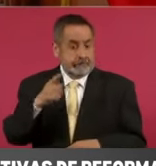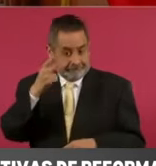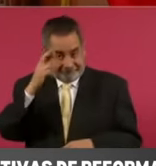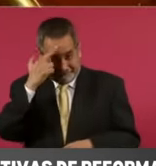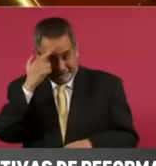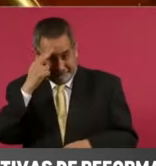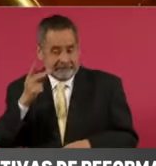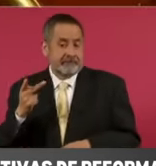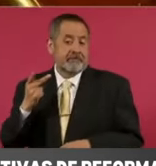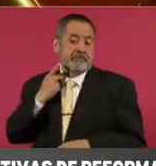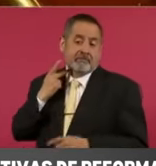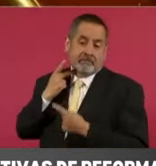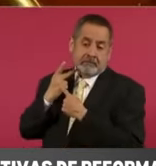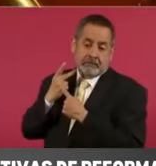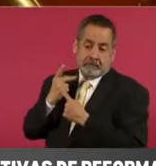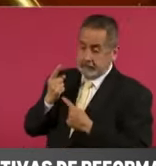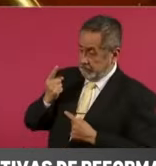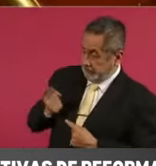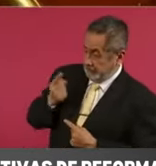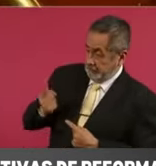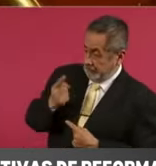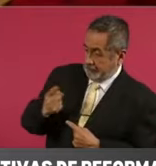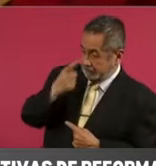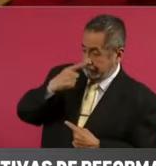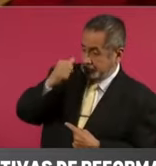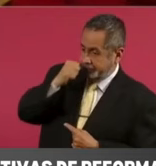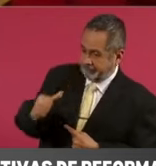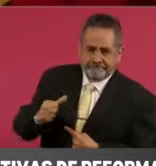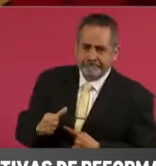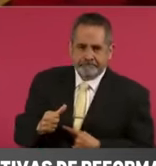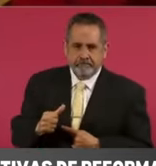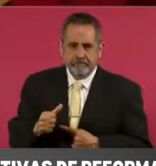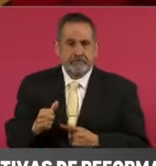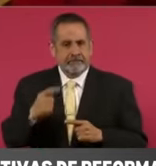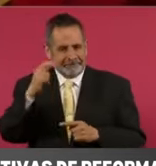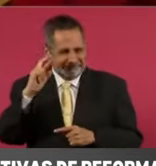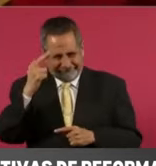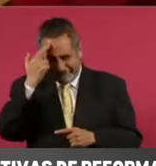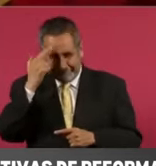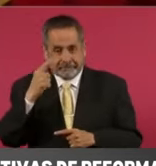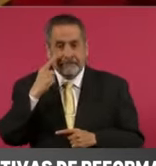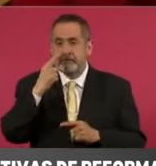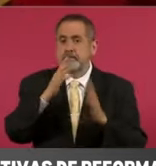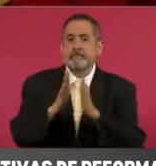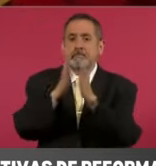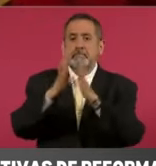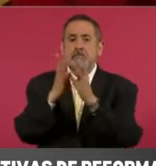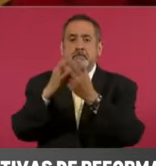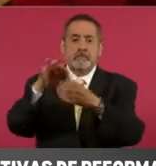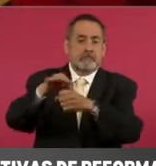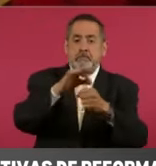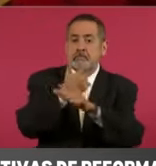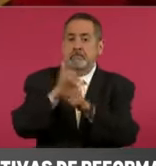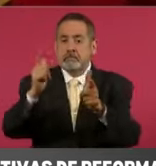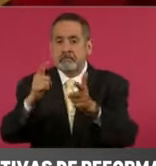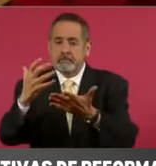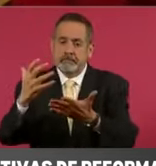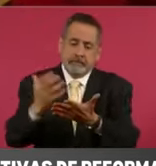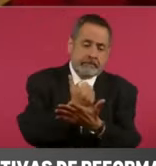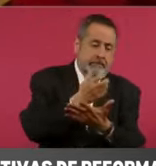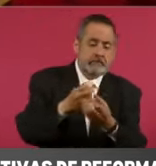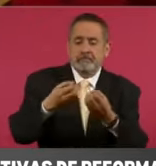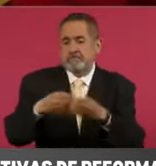política es eterno y en la democracia se gana o se pierde, y el pueblo es el que